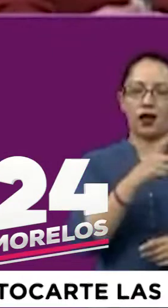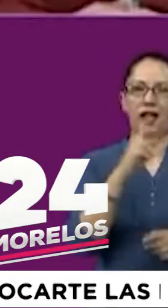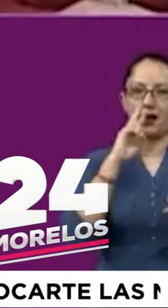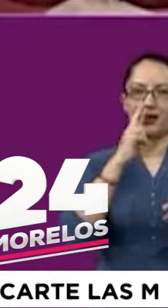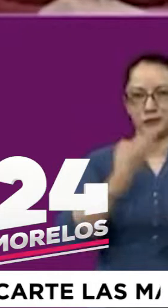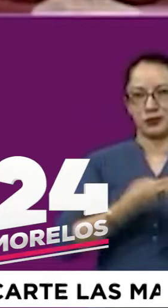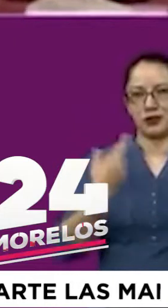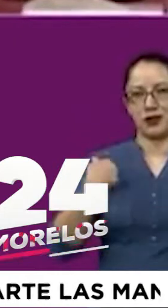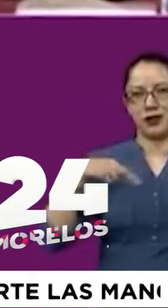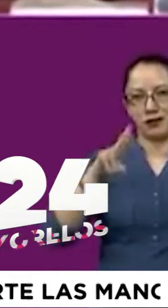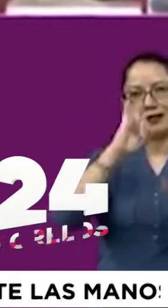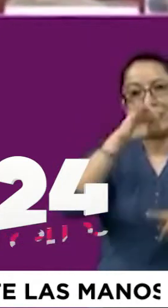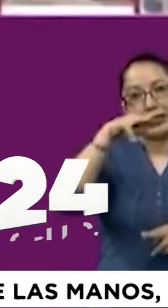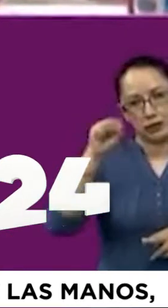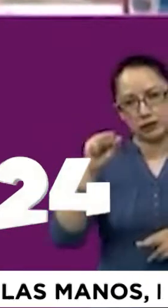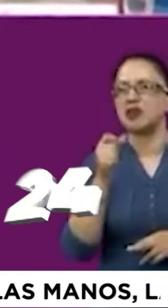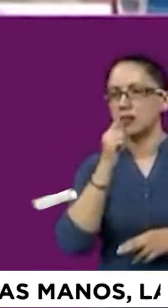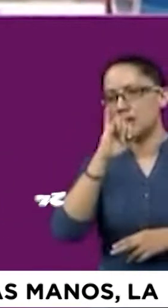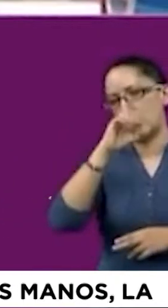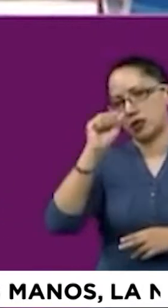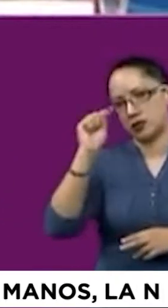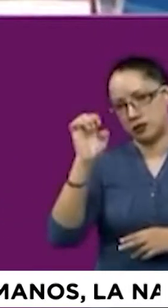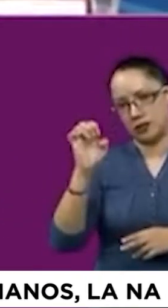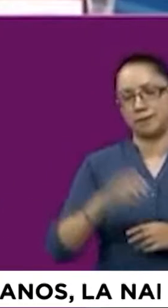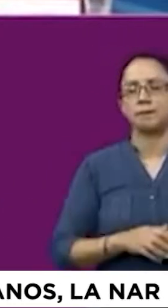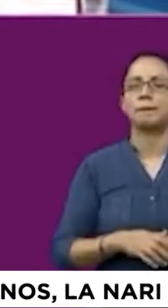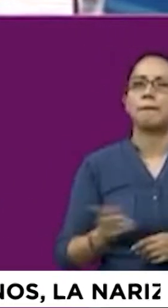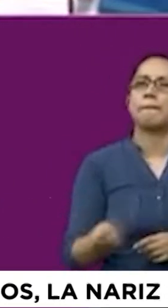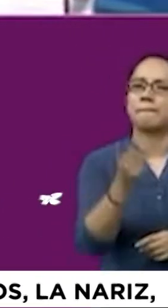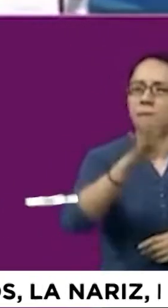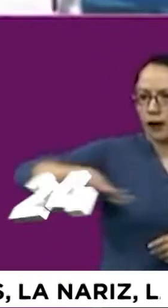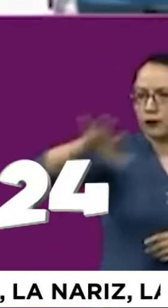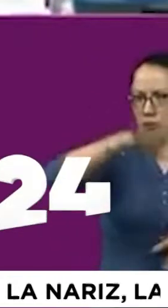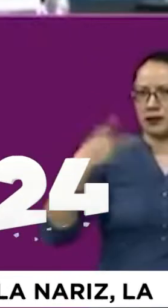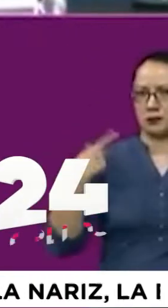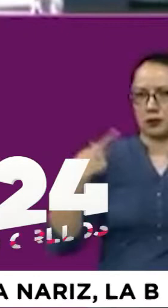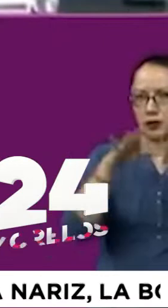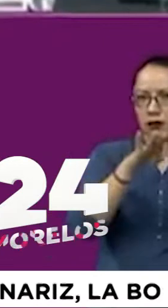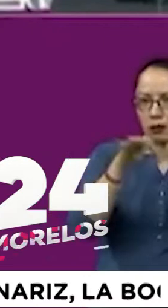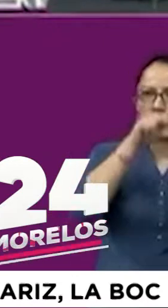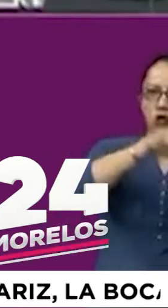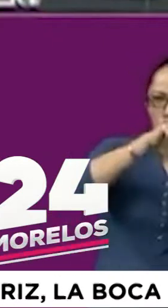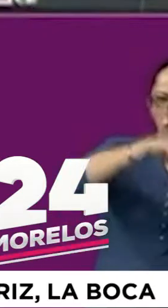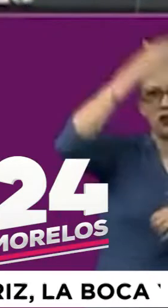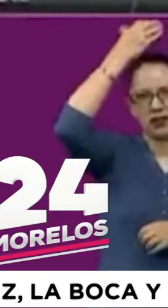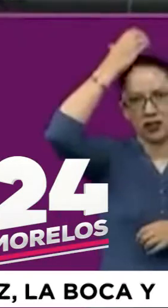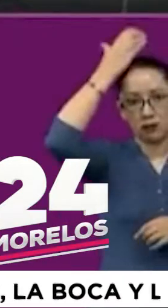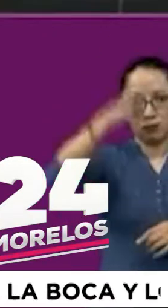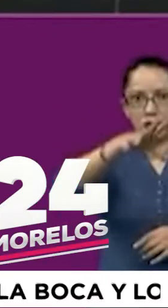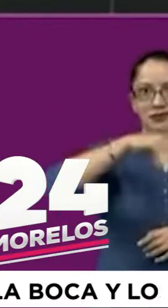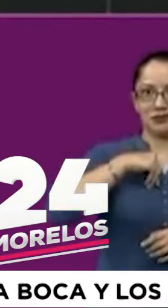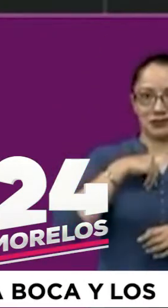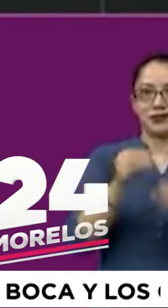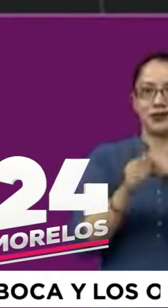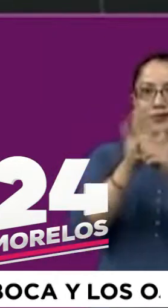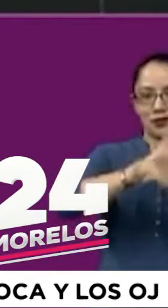municipio, Benito Juárez, Tezoyuca y 3 de Mayo. En Jutepec se trata de Atlacomulco, Bugambilias, Tejalpa, La Rosa Campestre